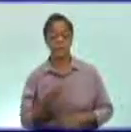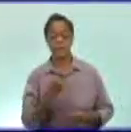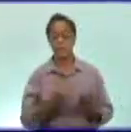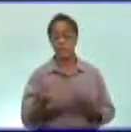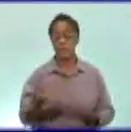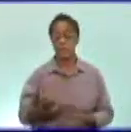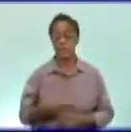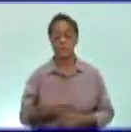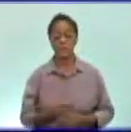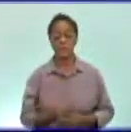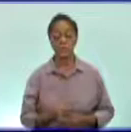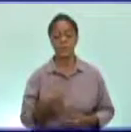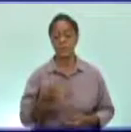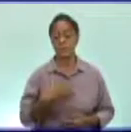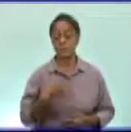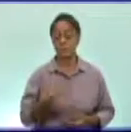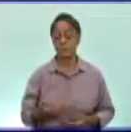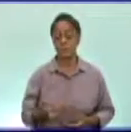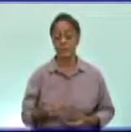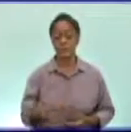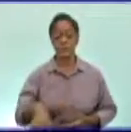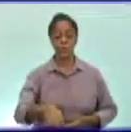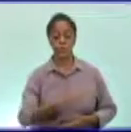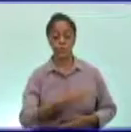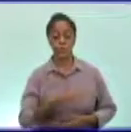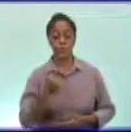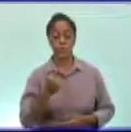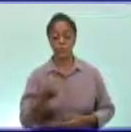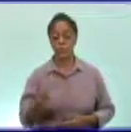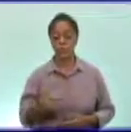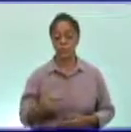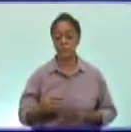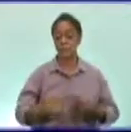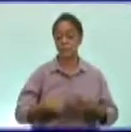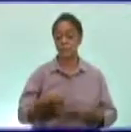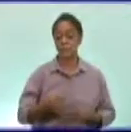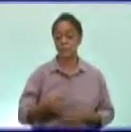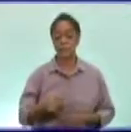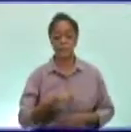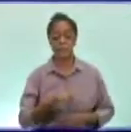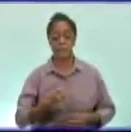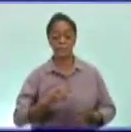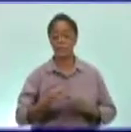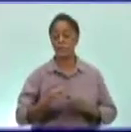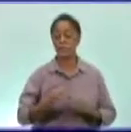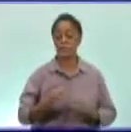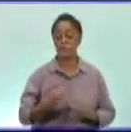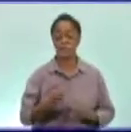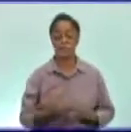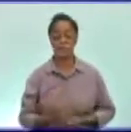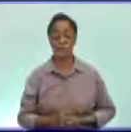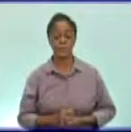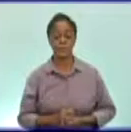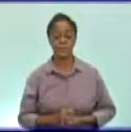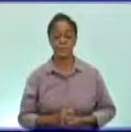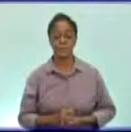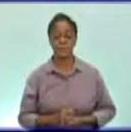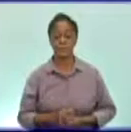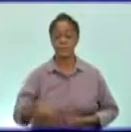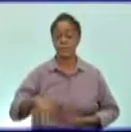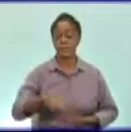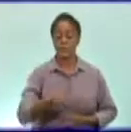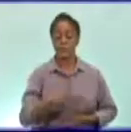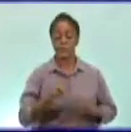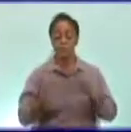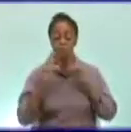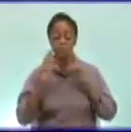otros. Sin embargo, todos ellos realizan las mismas funciones vitales. Todos los seres